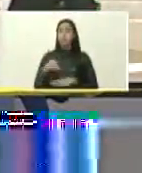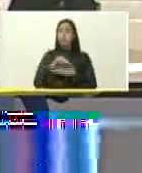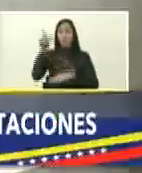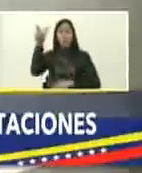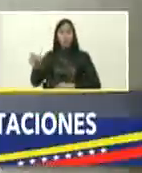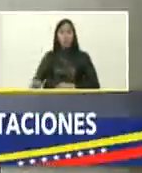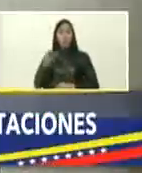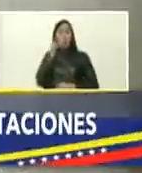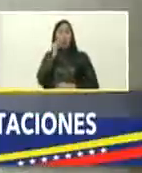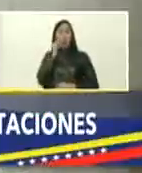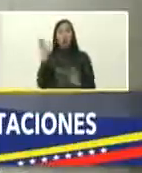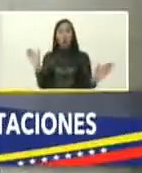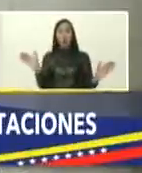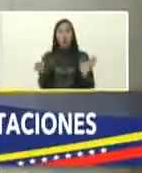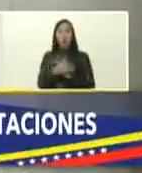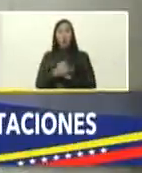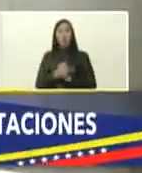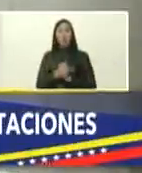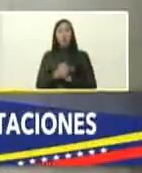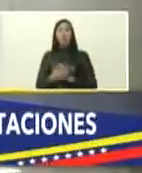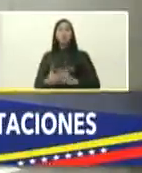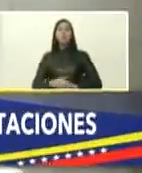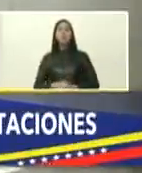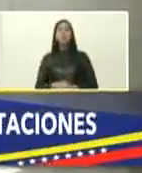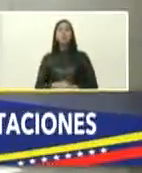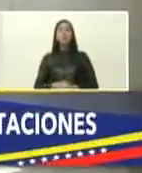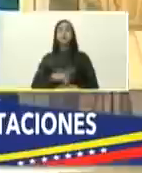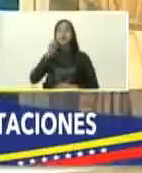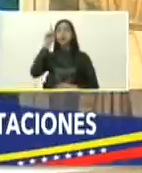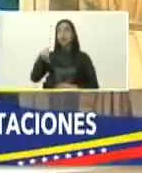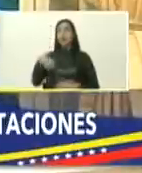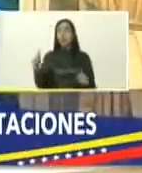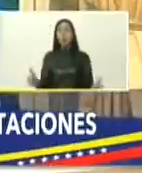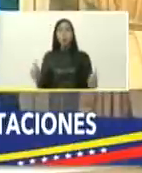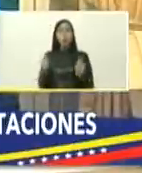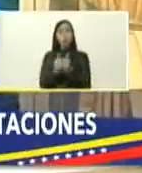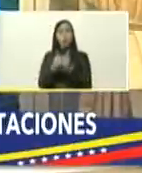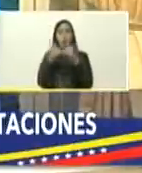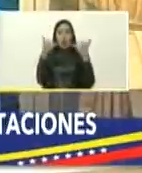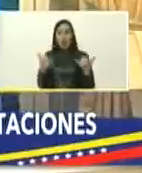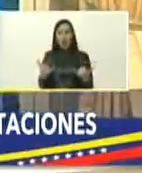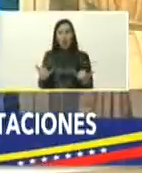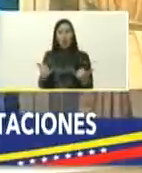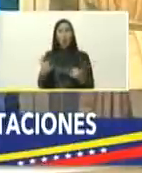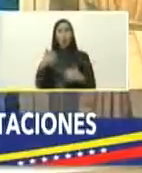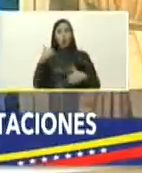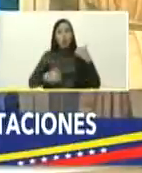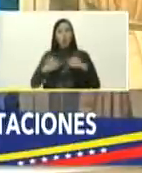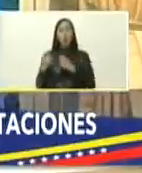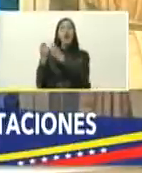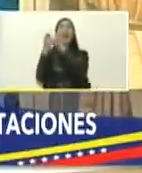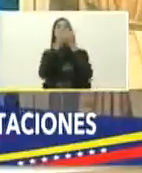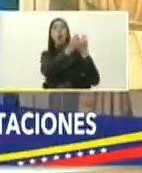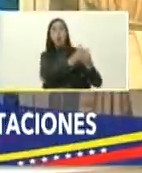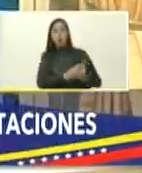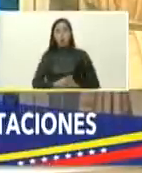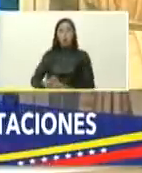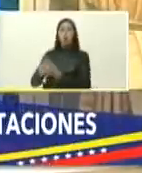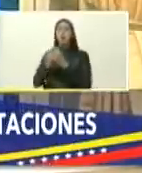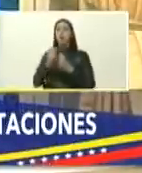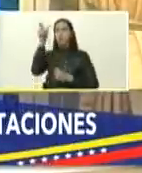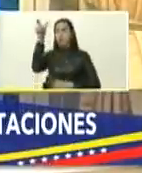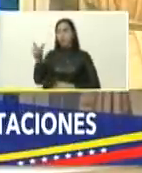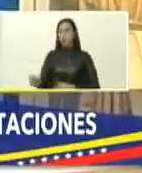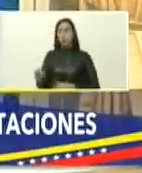camarada, compañero. También se encuentra hoy, en este miércoles de economía, el